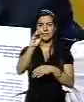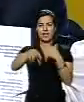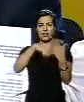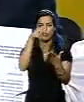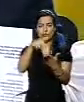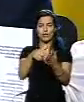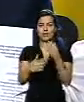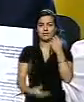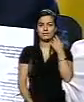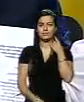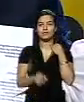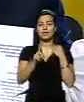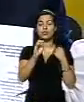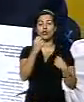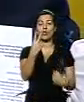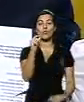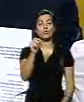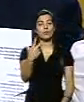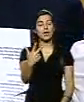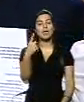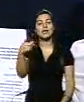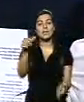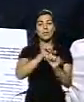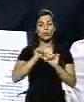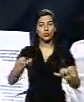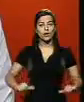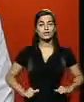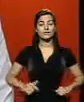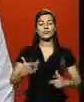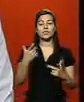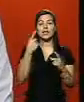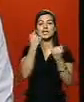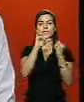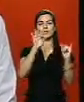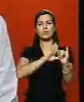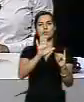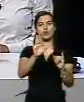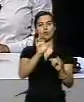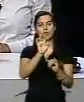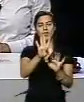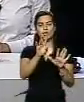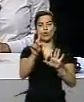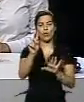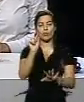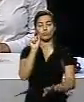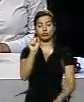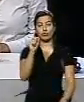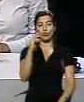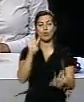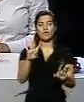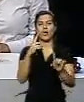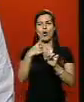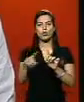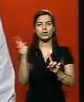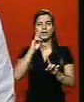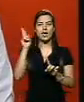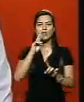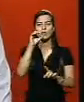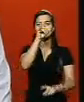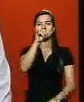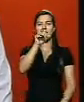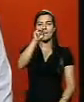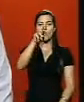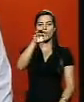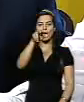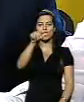Radio de la Asamblea, 102.3. En el Estado Portuguesa. Soberana, 92.9. Urbana, 103.3 de Guanare. Zamorana,